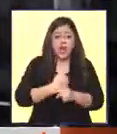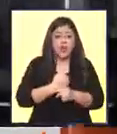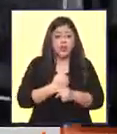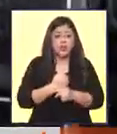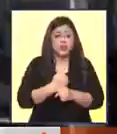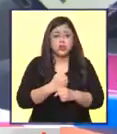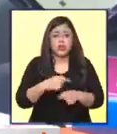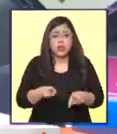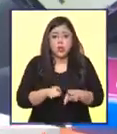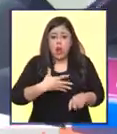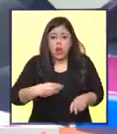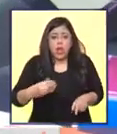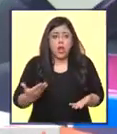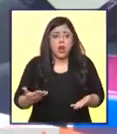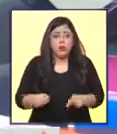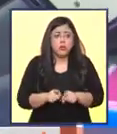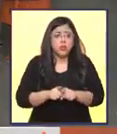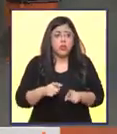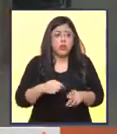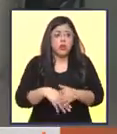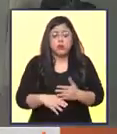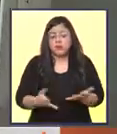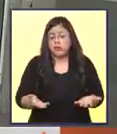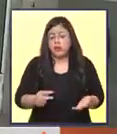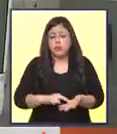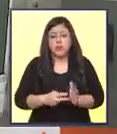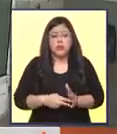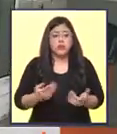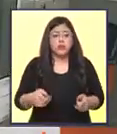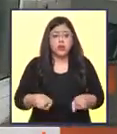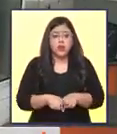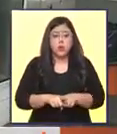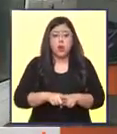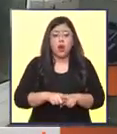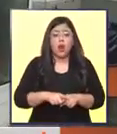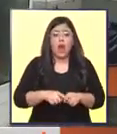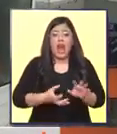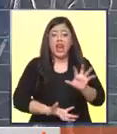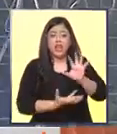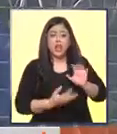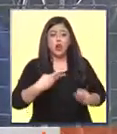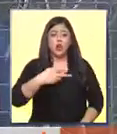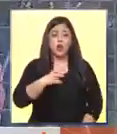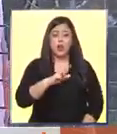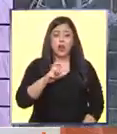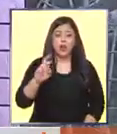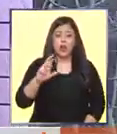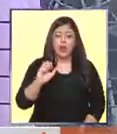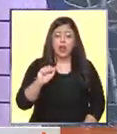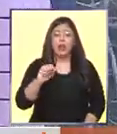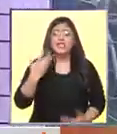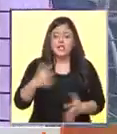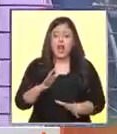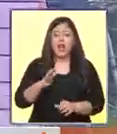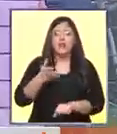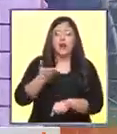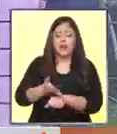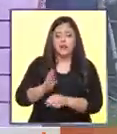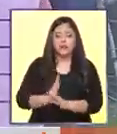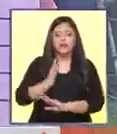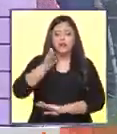afuera, estando adentro, créeme que es muy distinto. Johnny Herrera será citado a declarar por sus dichos. La PDI y la Fiscalía avanzan en la